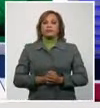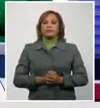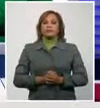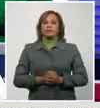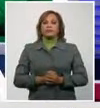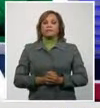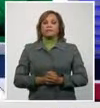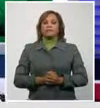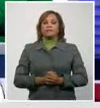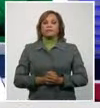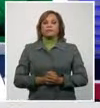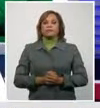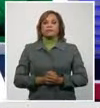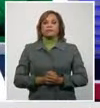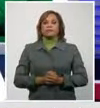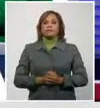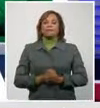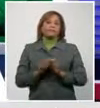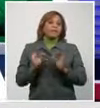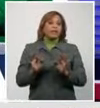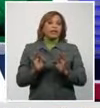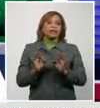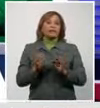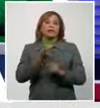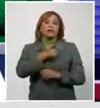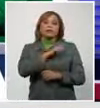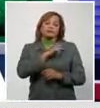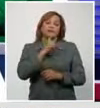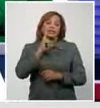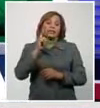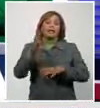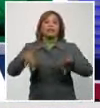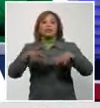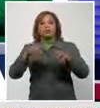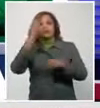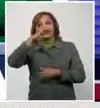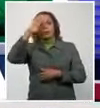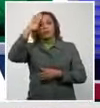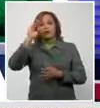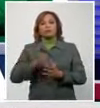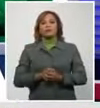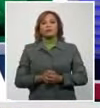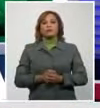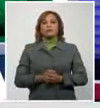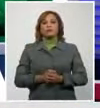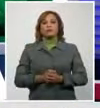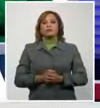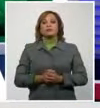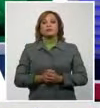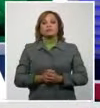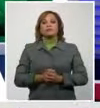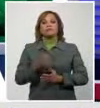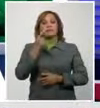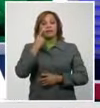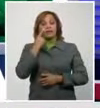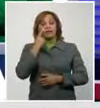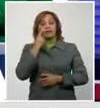Ese es, dice la población que nos escucha, la situación de Cuba, como ustedes ven,